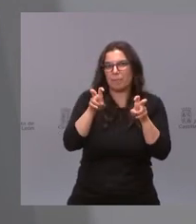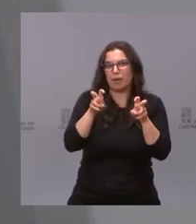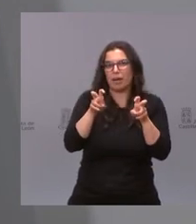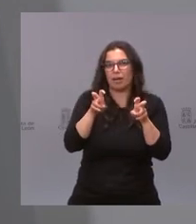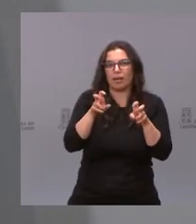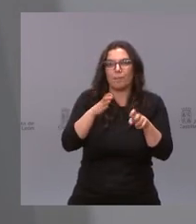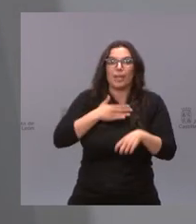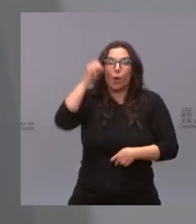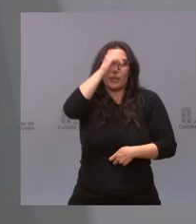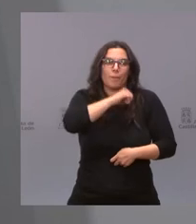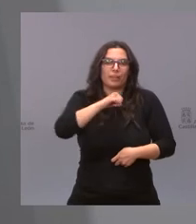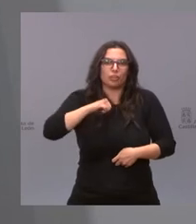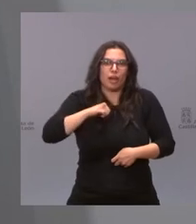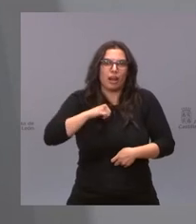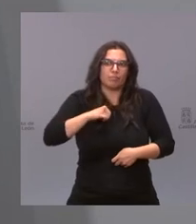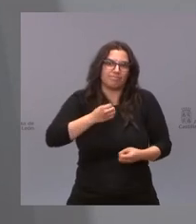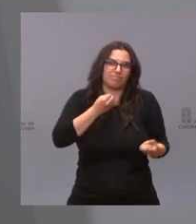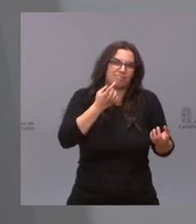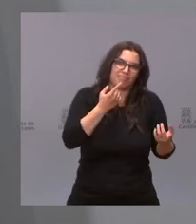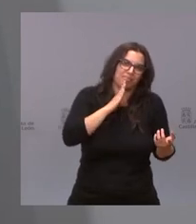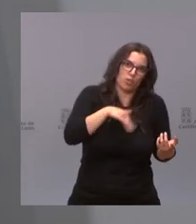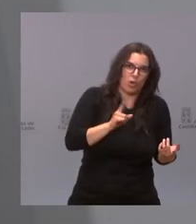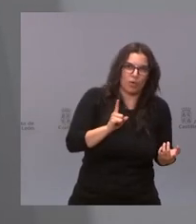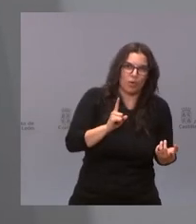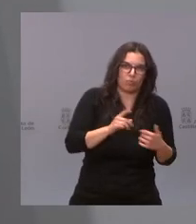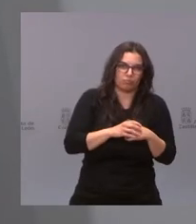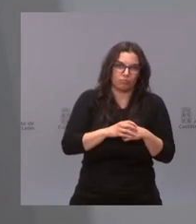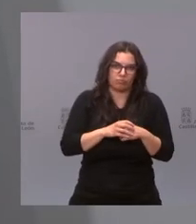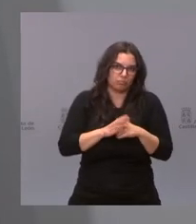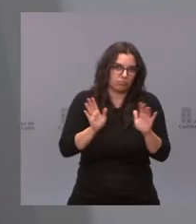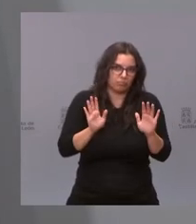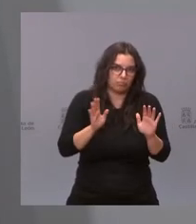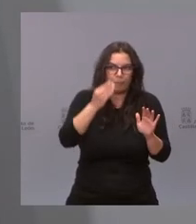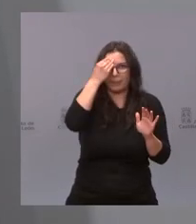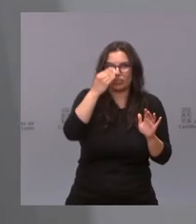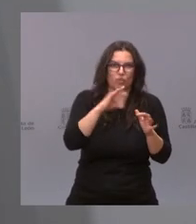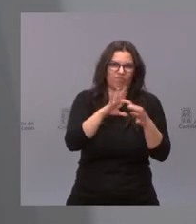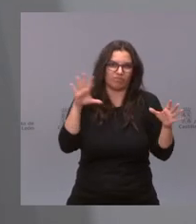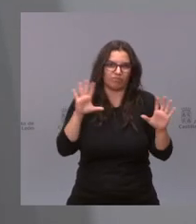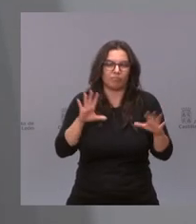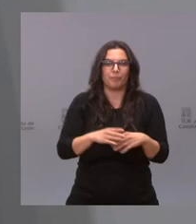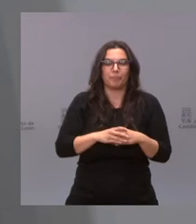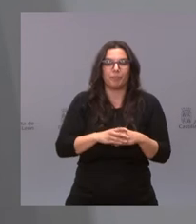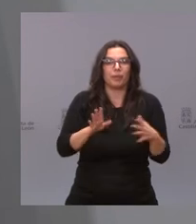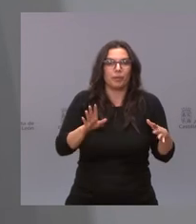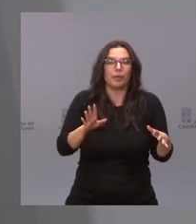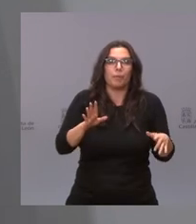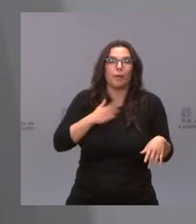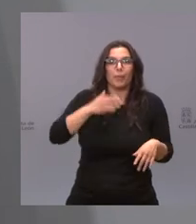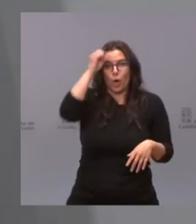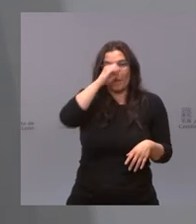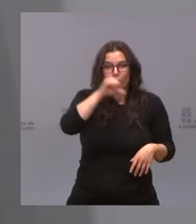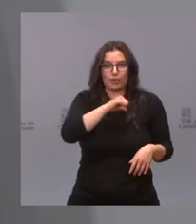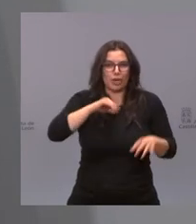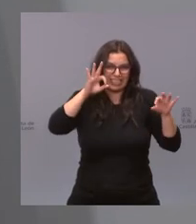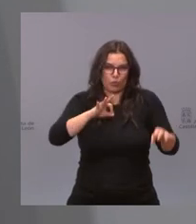opinión personal y creo que en este momento no viene al caso. Pero probablemente mi opinión personal es muy parecida a la